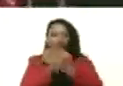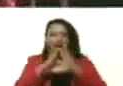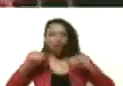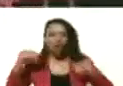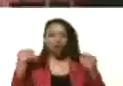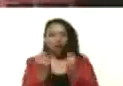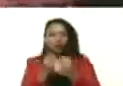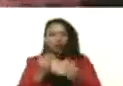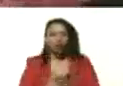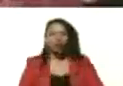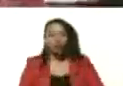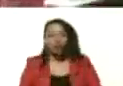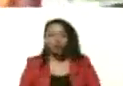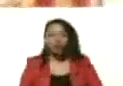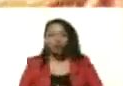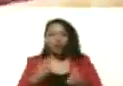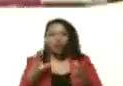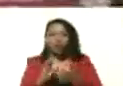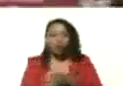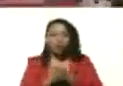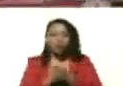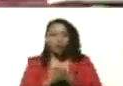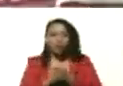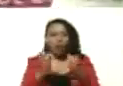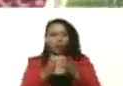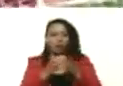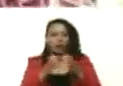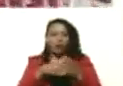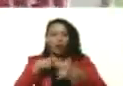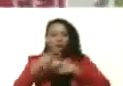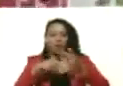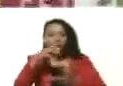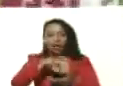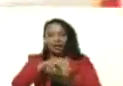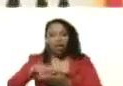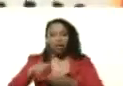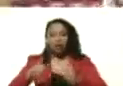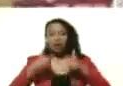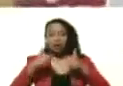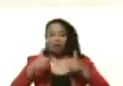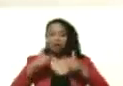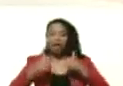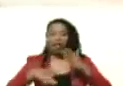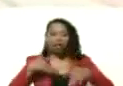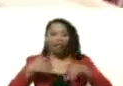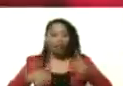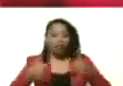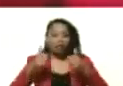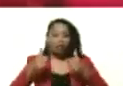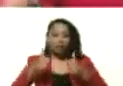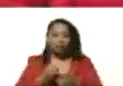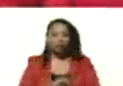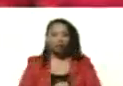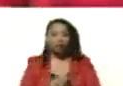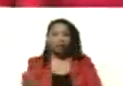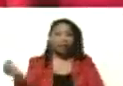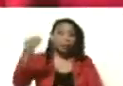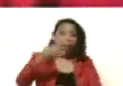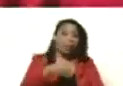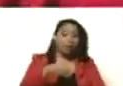todas, compañeros del equipo político estadal. Tremendo acto. Y además, con los